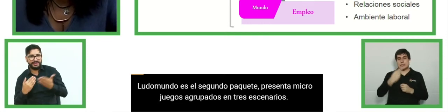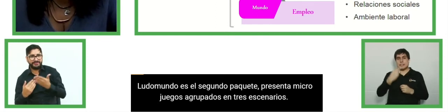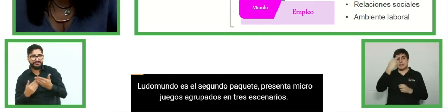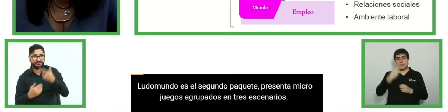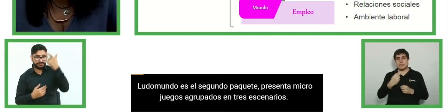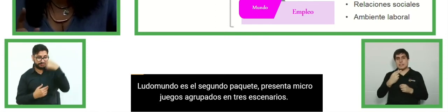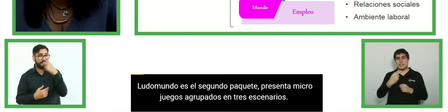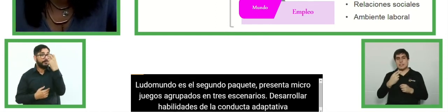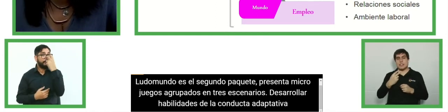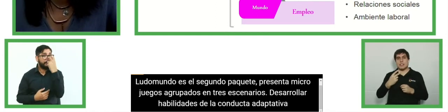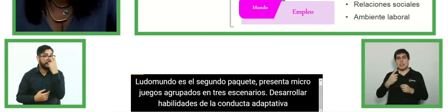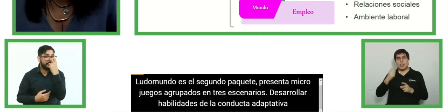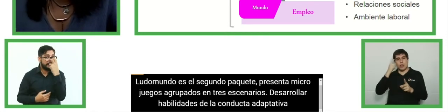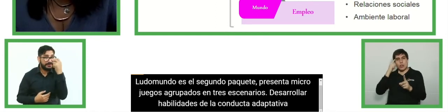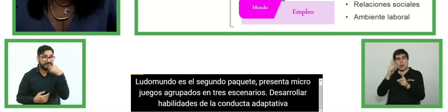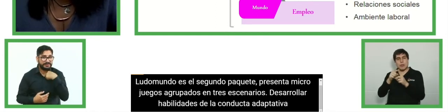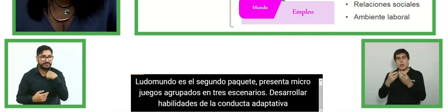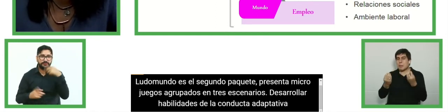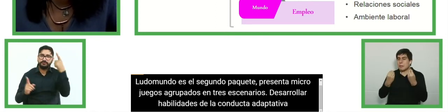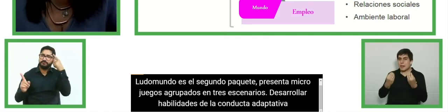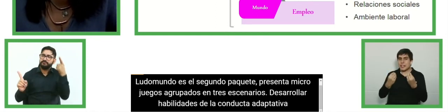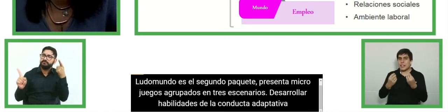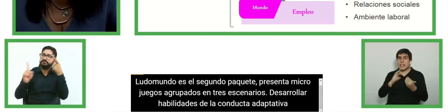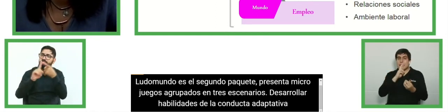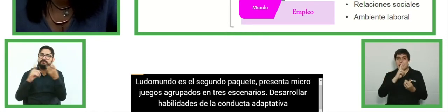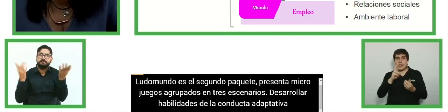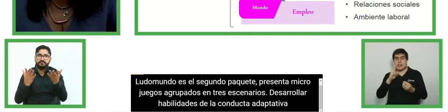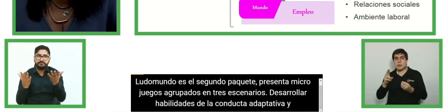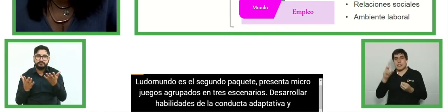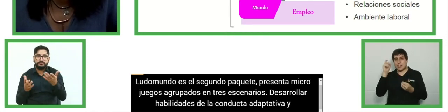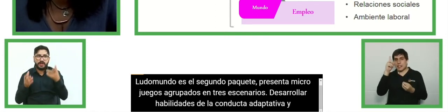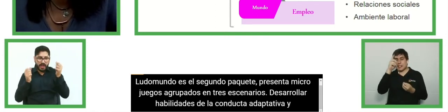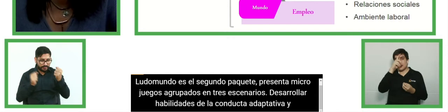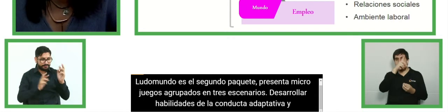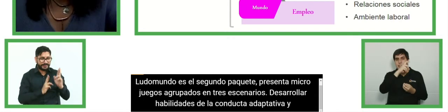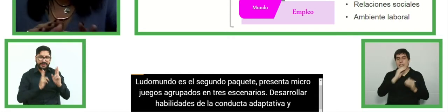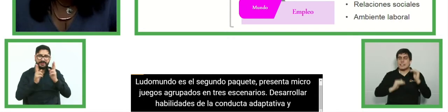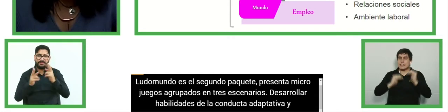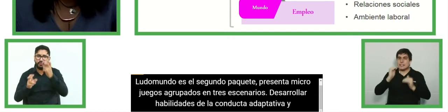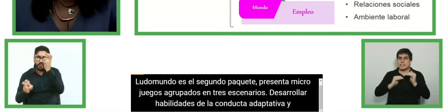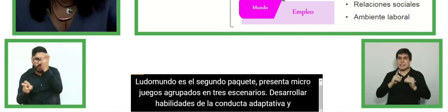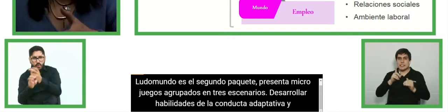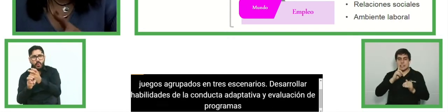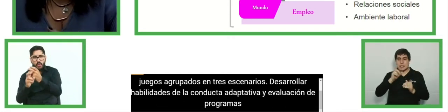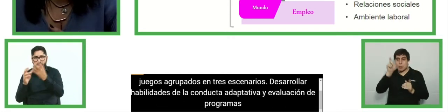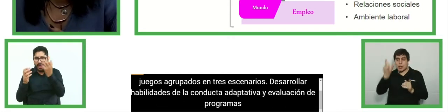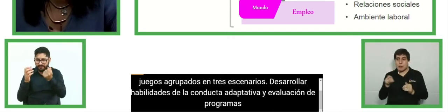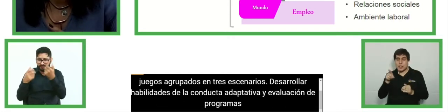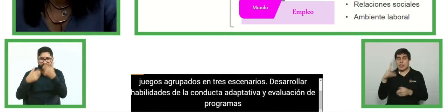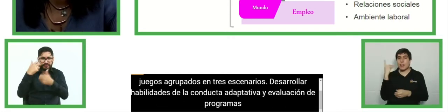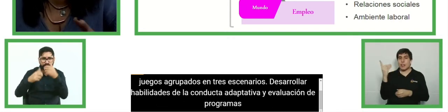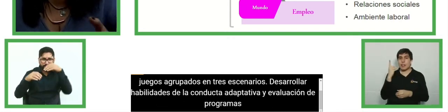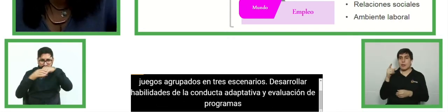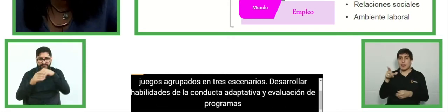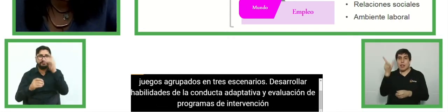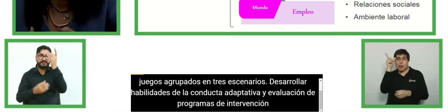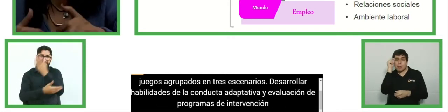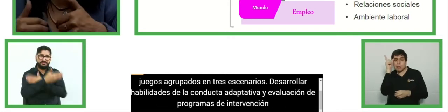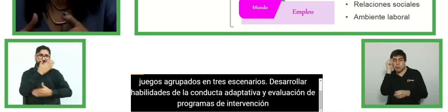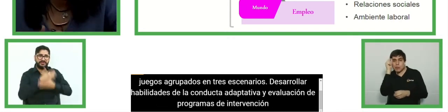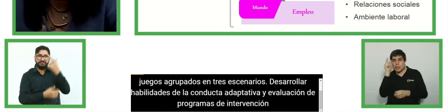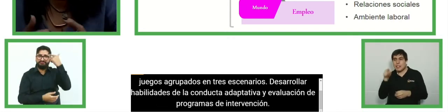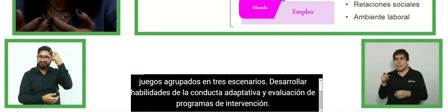de intervención orientados a dar respuesta a las dificultades que se presentan, porque la persona con discapacidad intelectual no